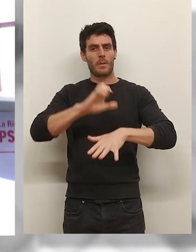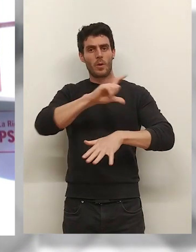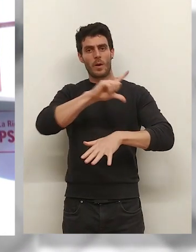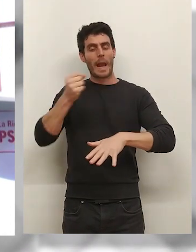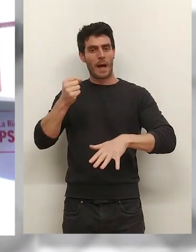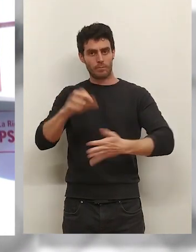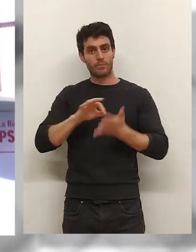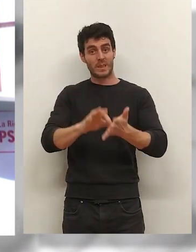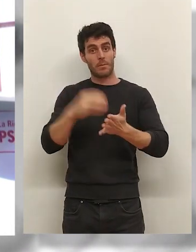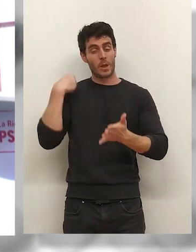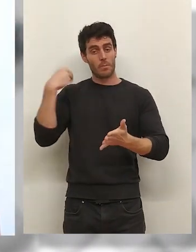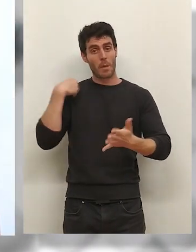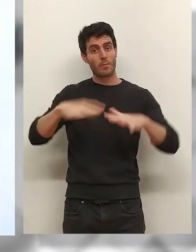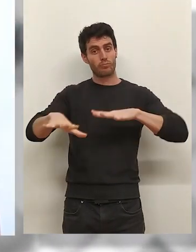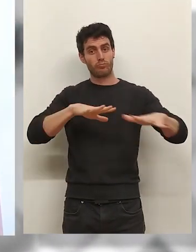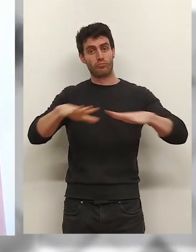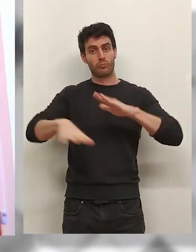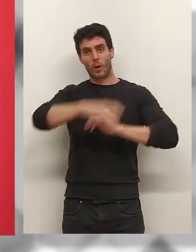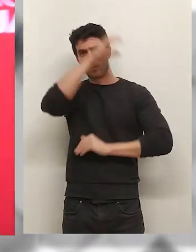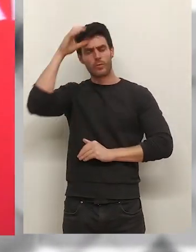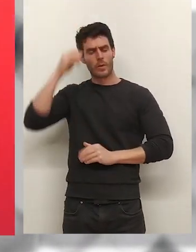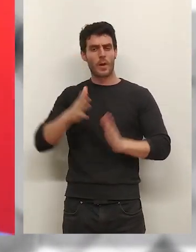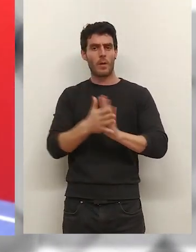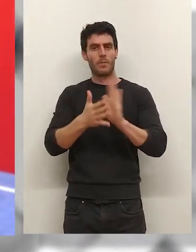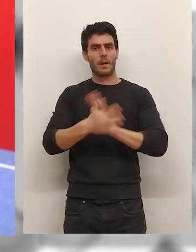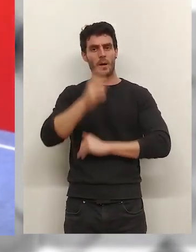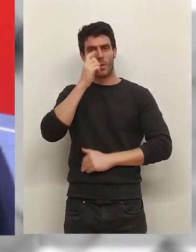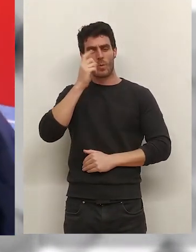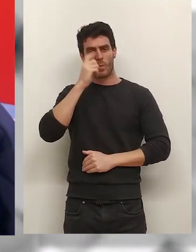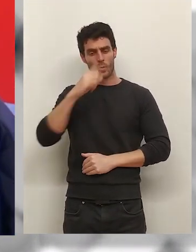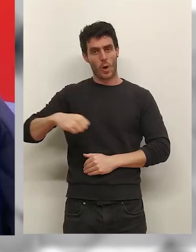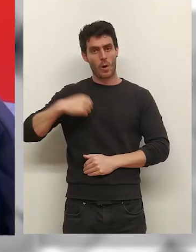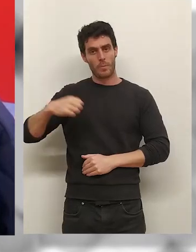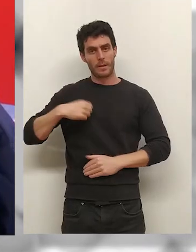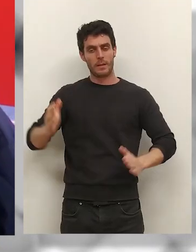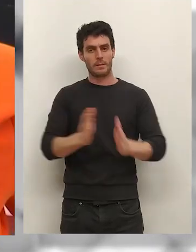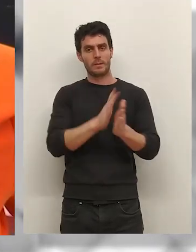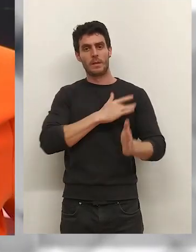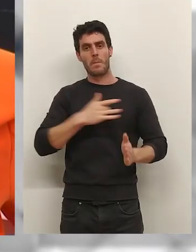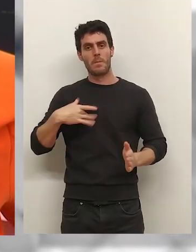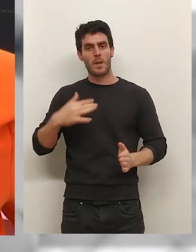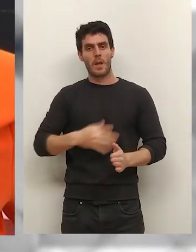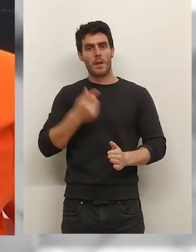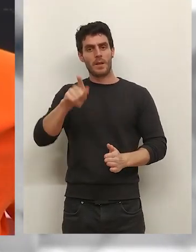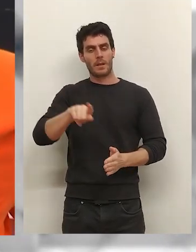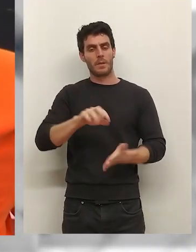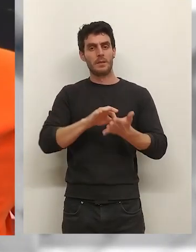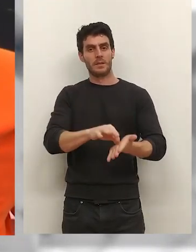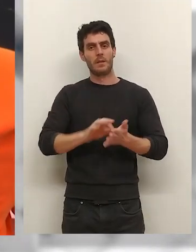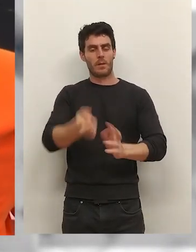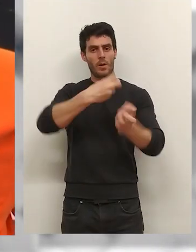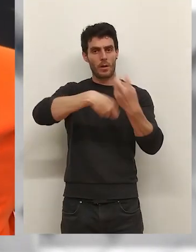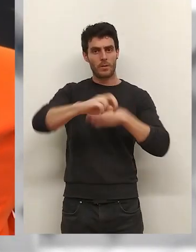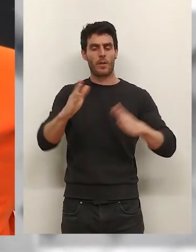ELA. Este servicio entrará en funcionamiento, según ha explicado Andreu, en junio en el Hospital San Pedro. Además, se creará un servicio